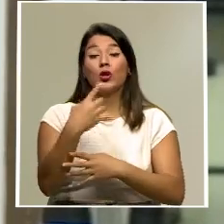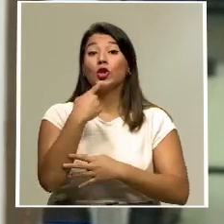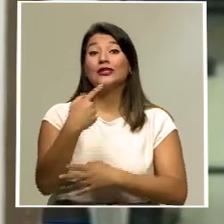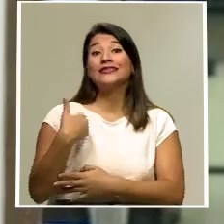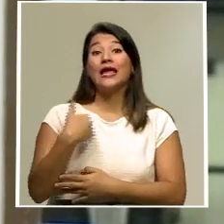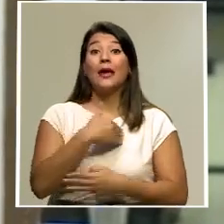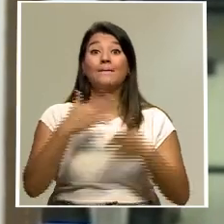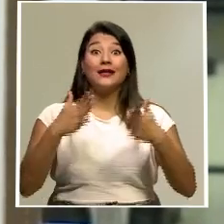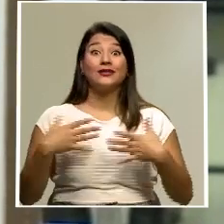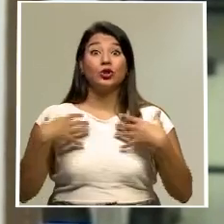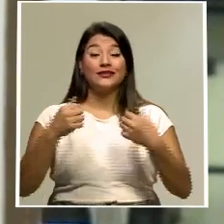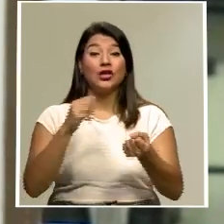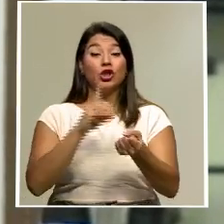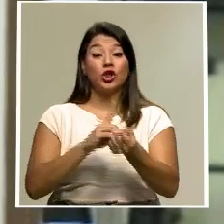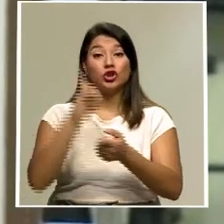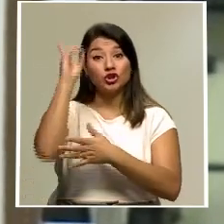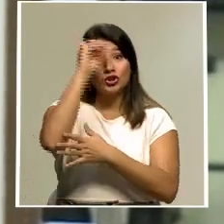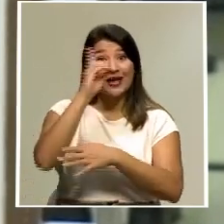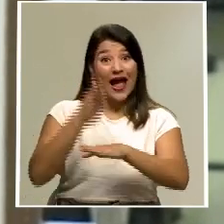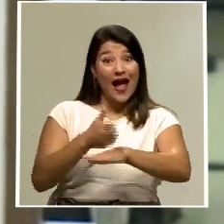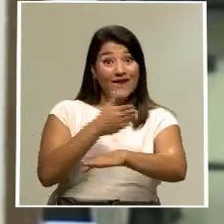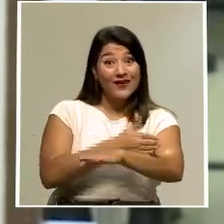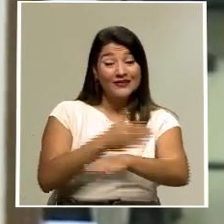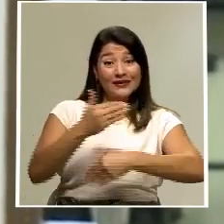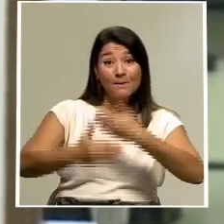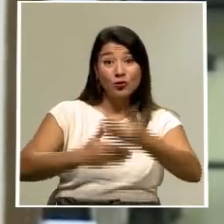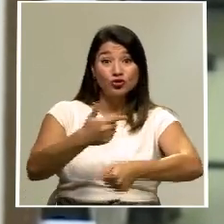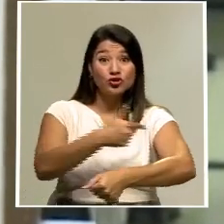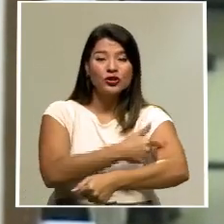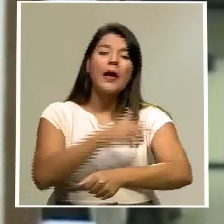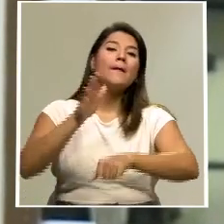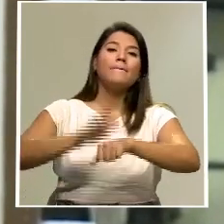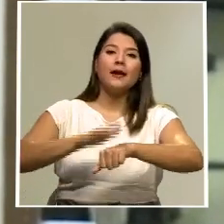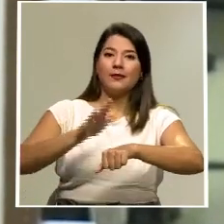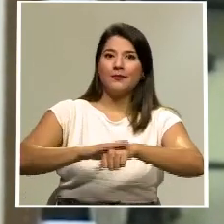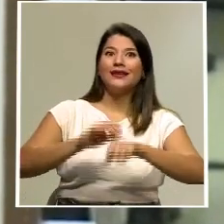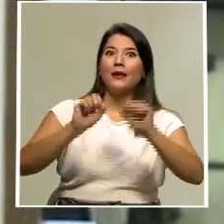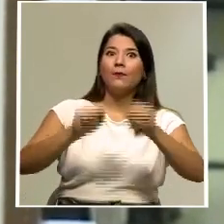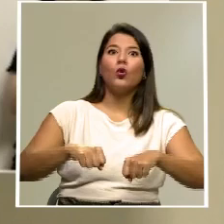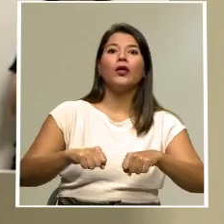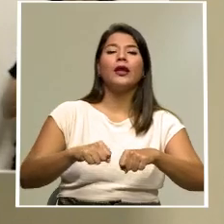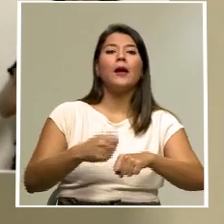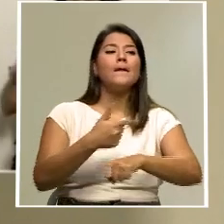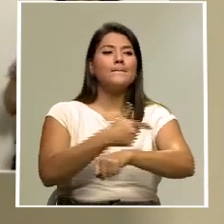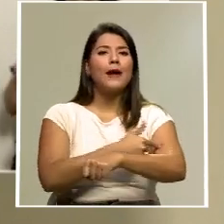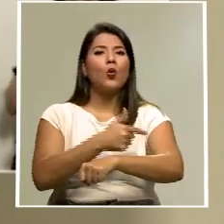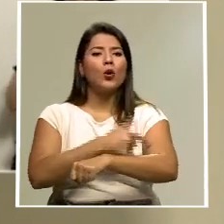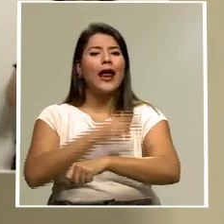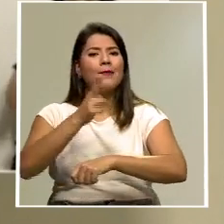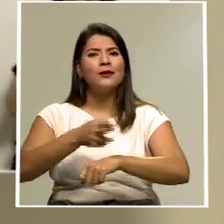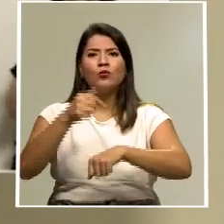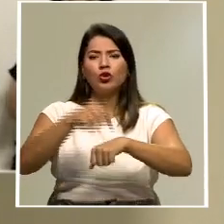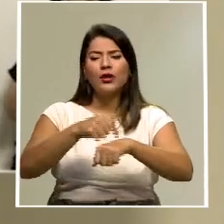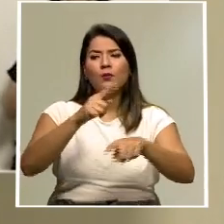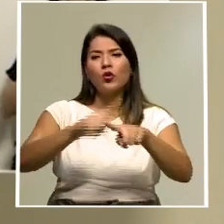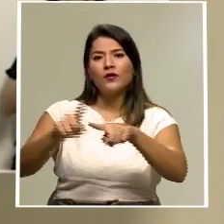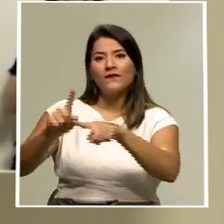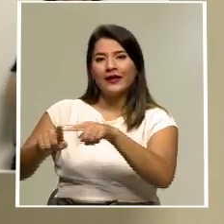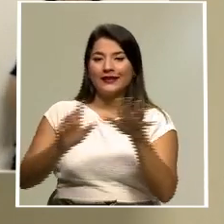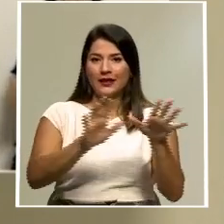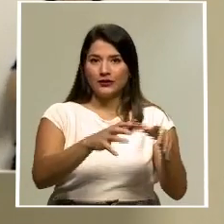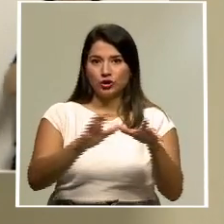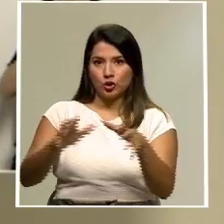avance en el proceso de vacunación permite llevar de forma simultánea varios grupos. La comisión designó porcentajes